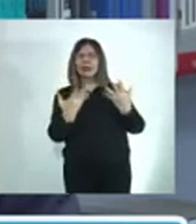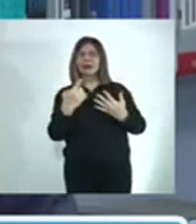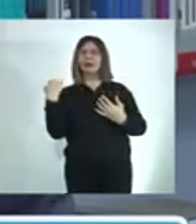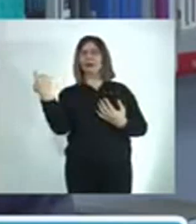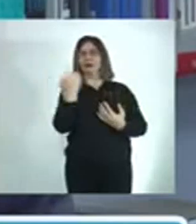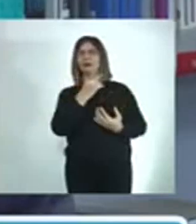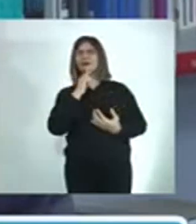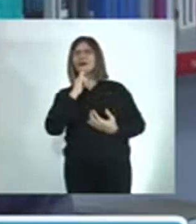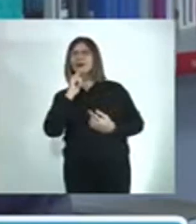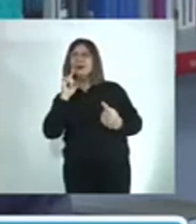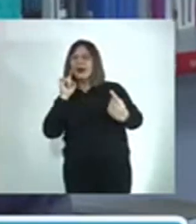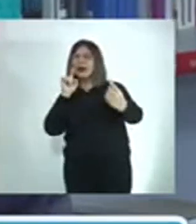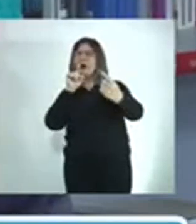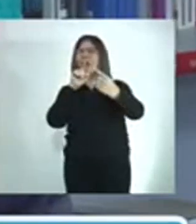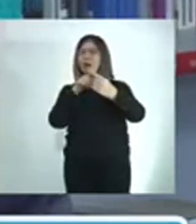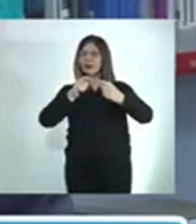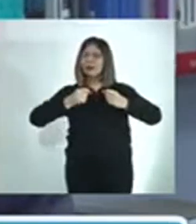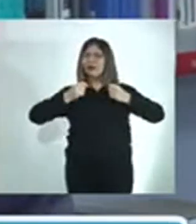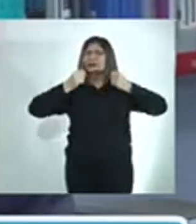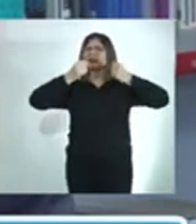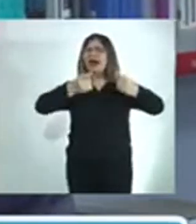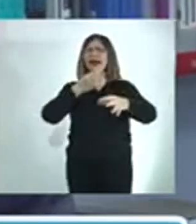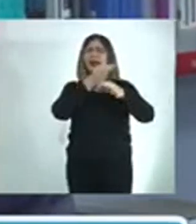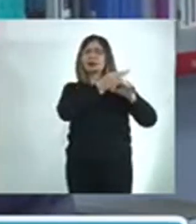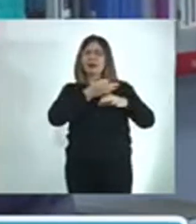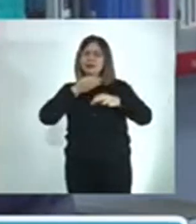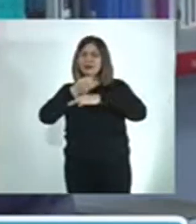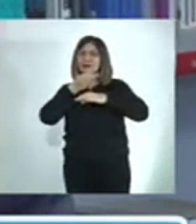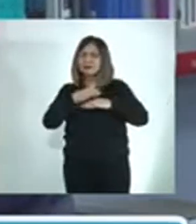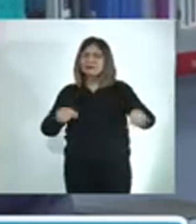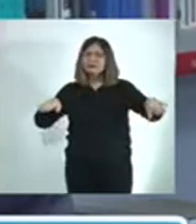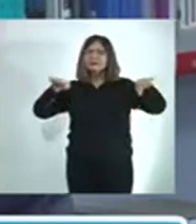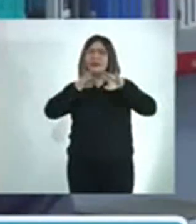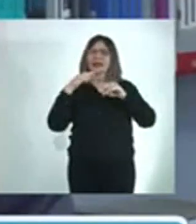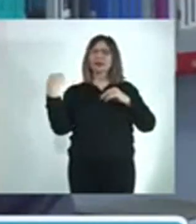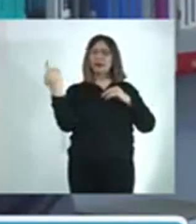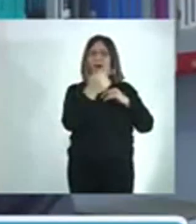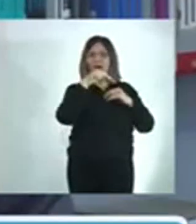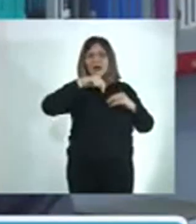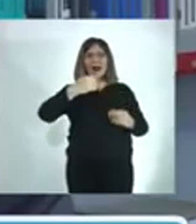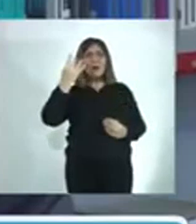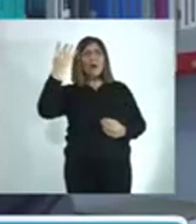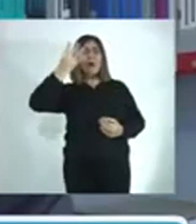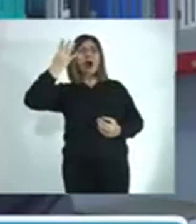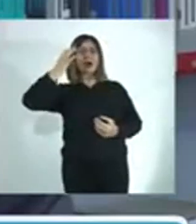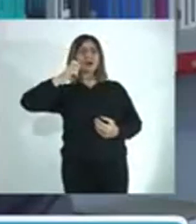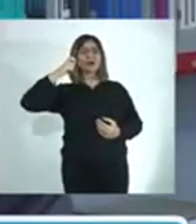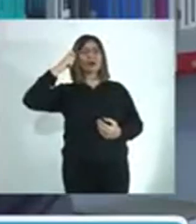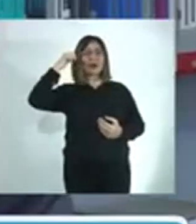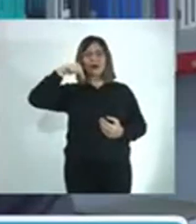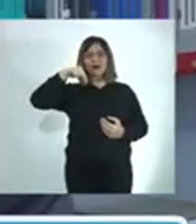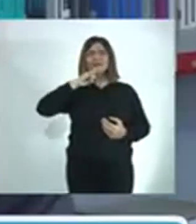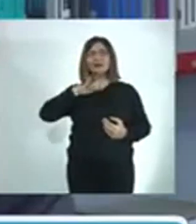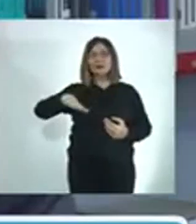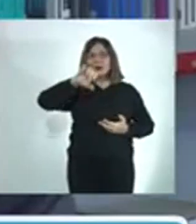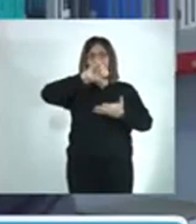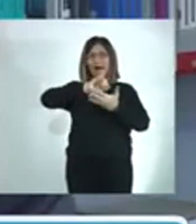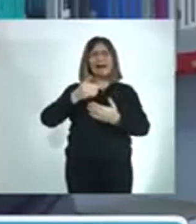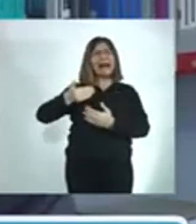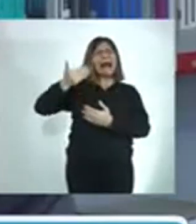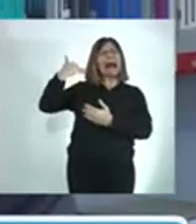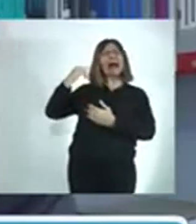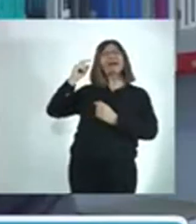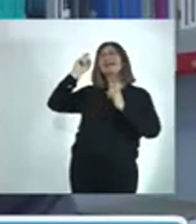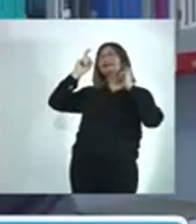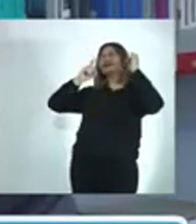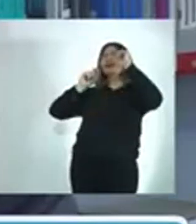gran desafío para Tucumán. Este es el cuarto congreso que se hace. Esto empezó como un sueño, como